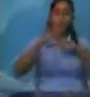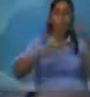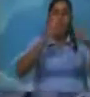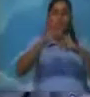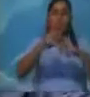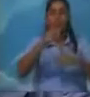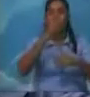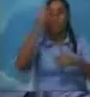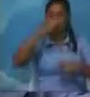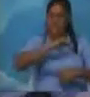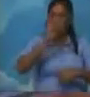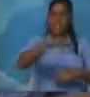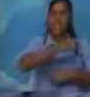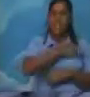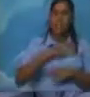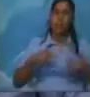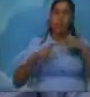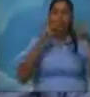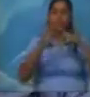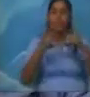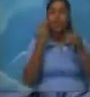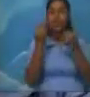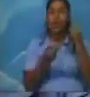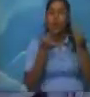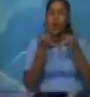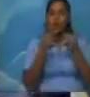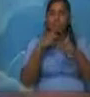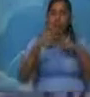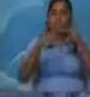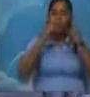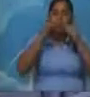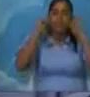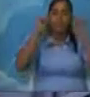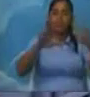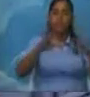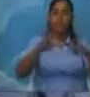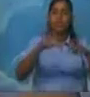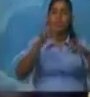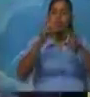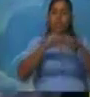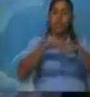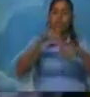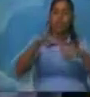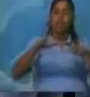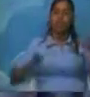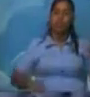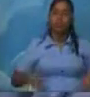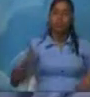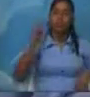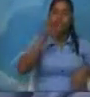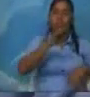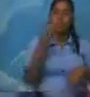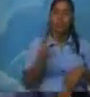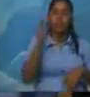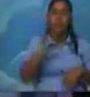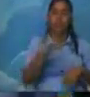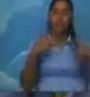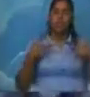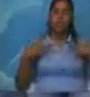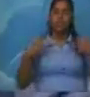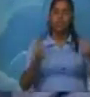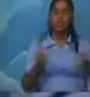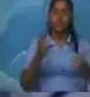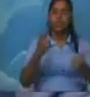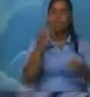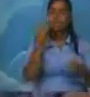quiero queremos ser multiplicados cómo se multiplica la bendición se multiplic en los bolsillos usted anda todo el tiempo saludable usted el